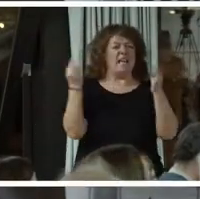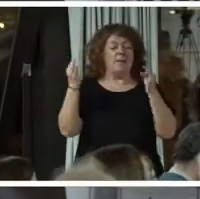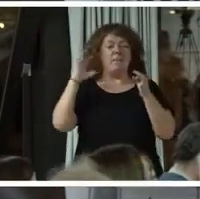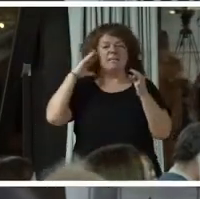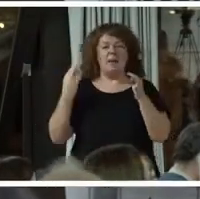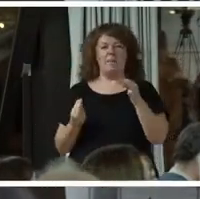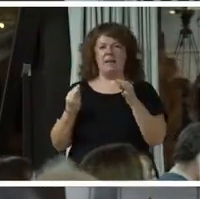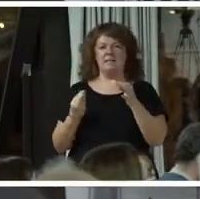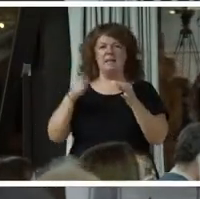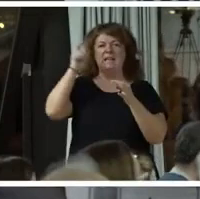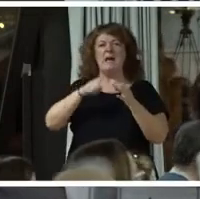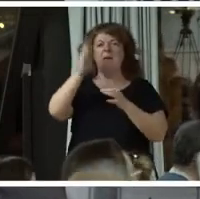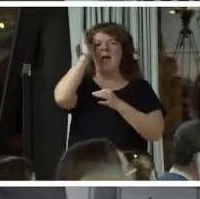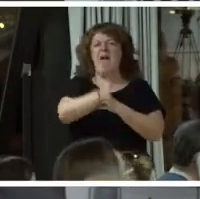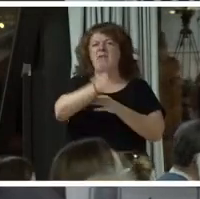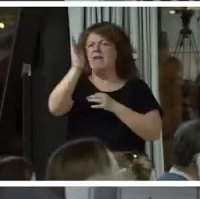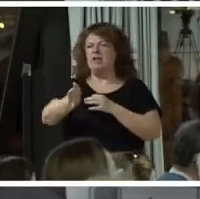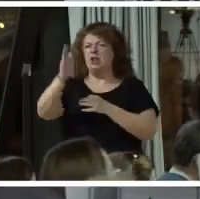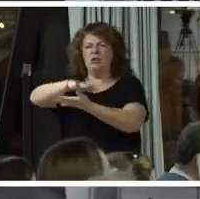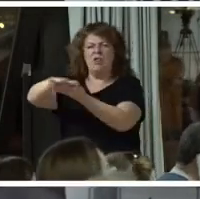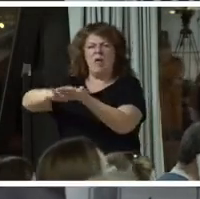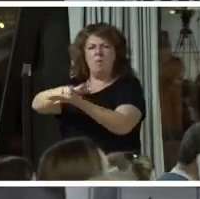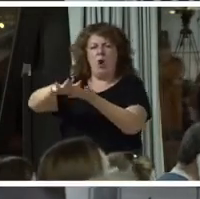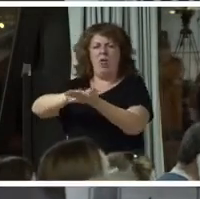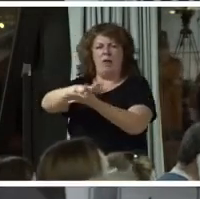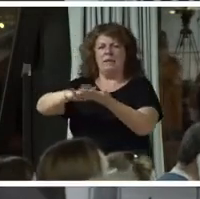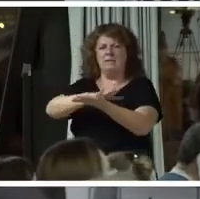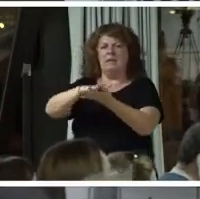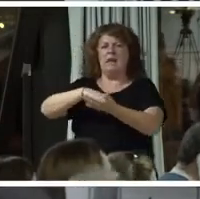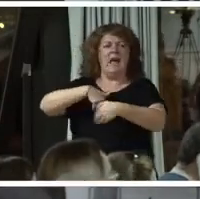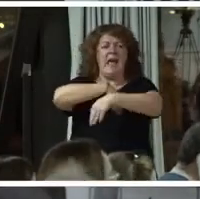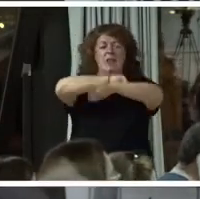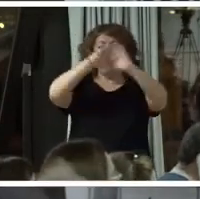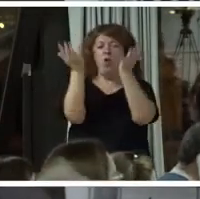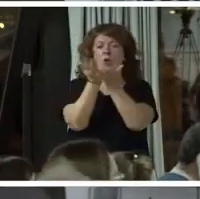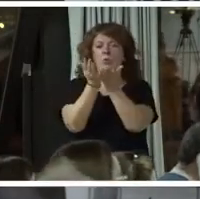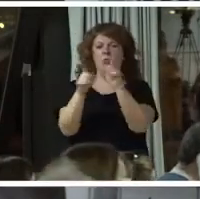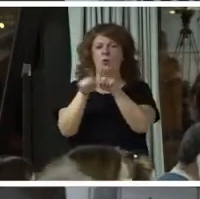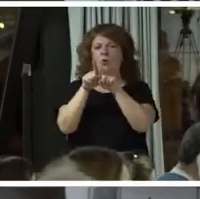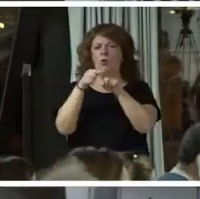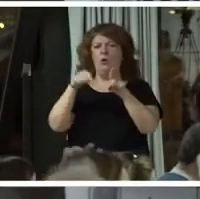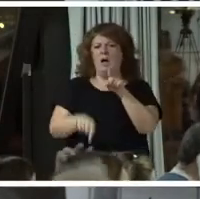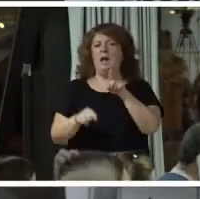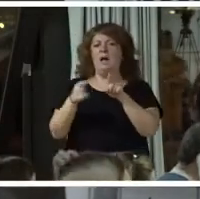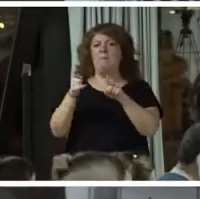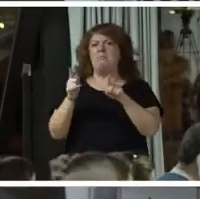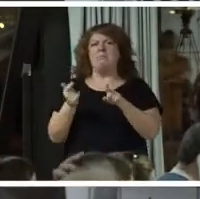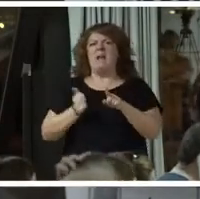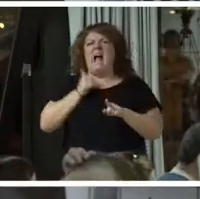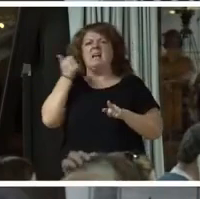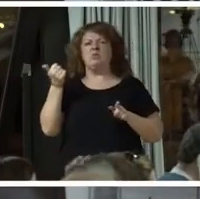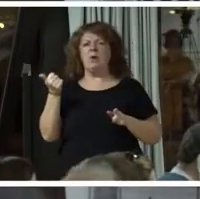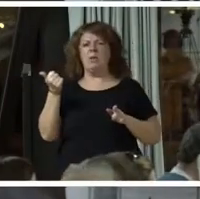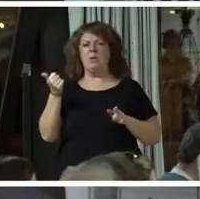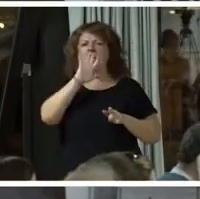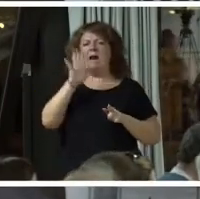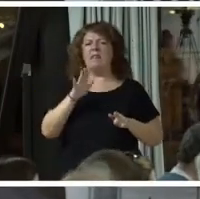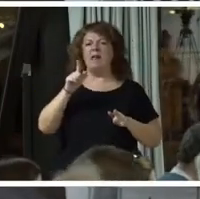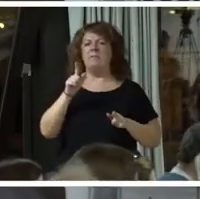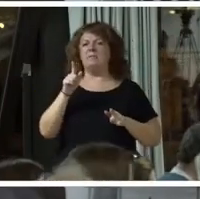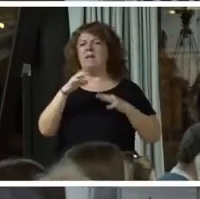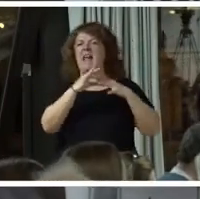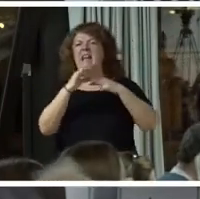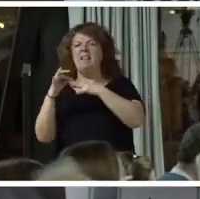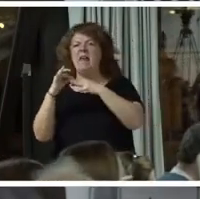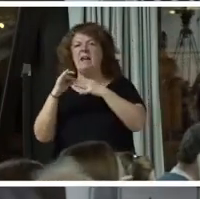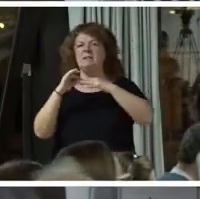en Palestina y los efectos de moledores que pueden tener en todo el mundo como decía antes no es casualidad que sean los líderes de los